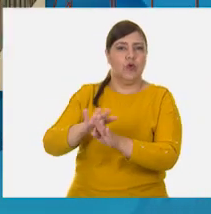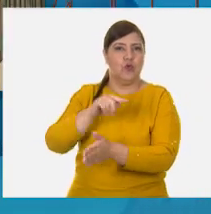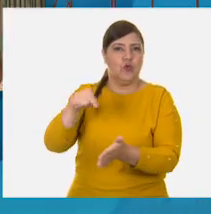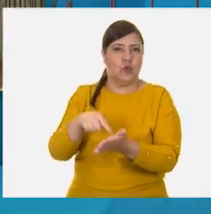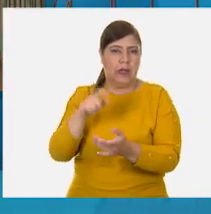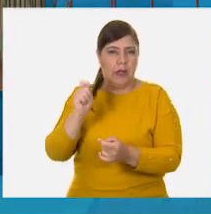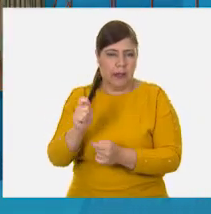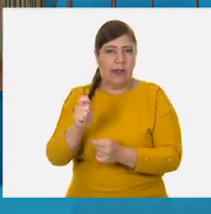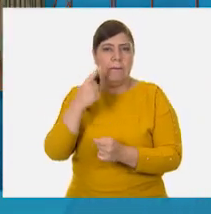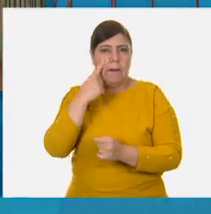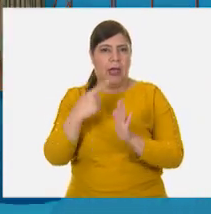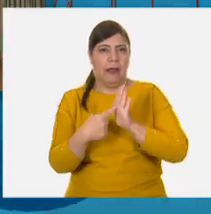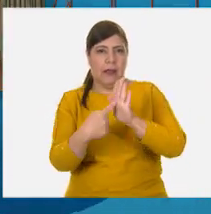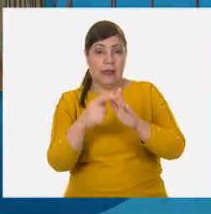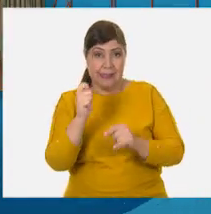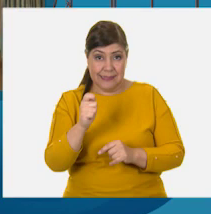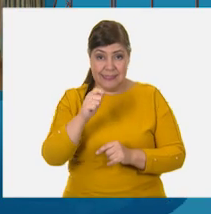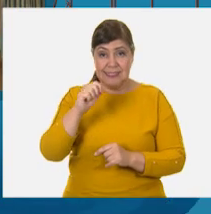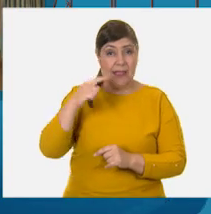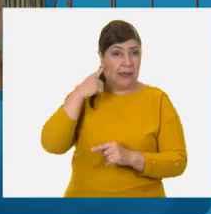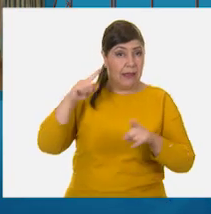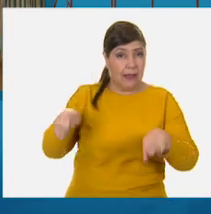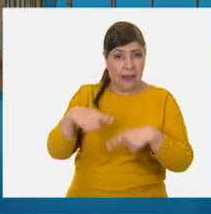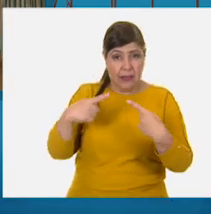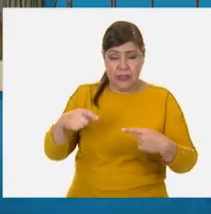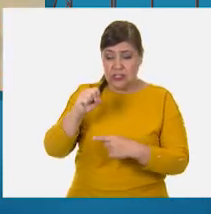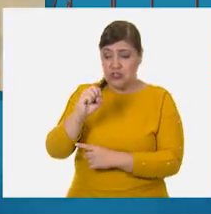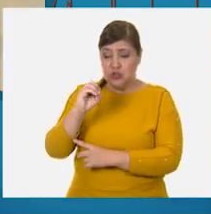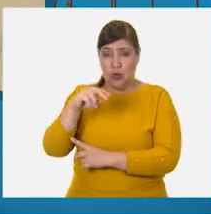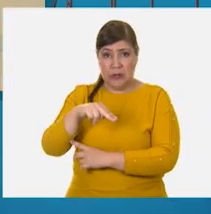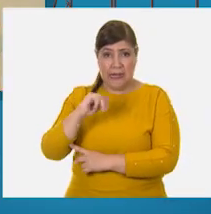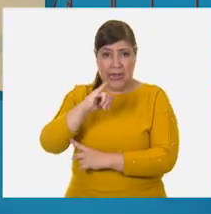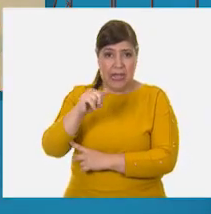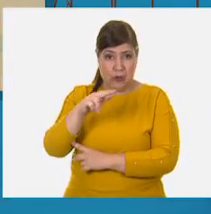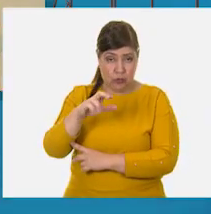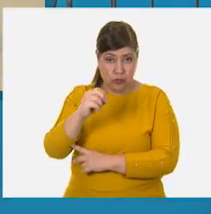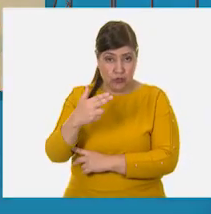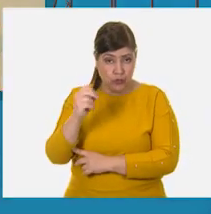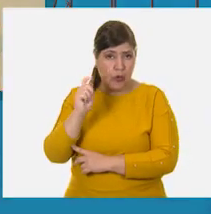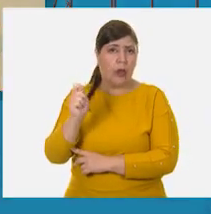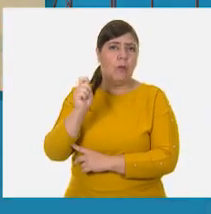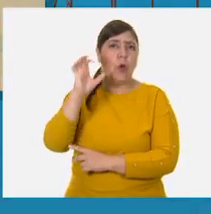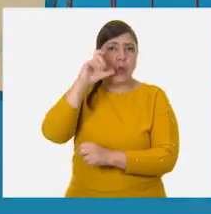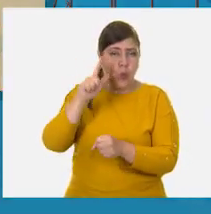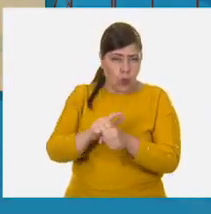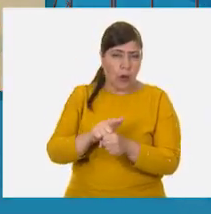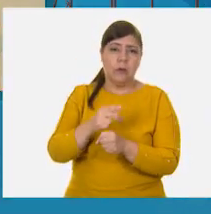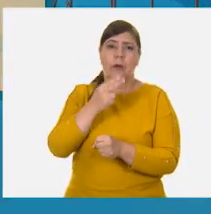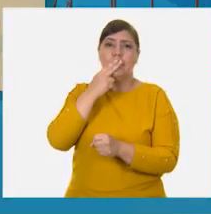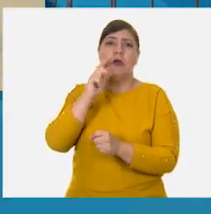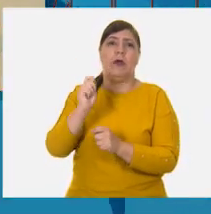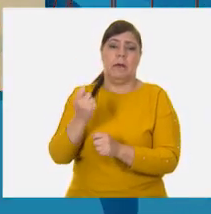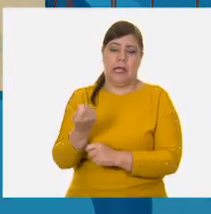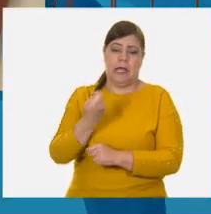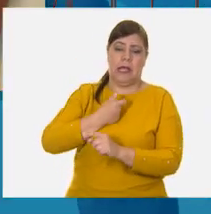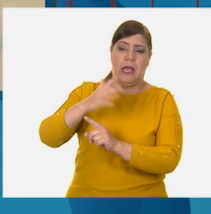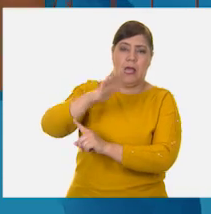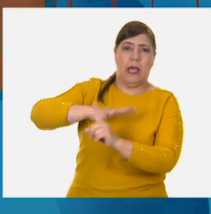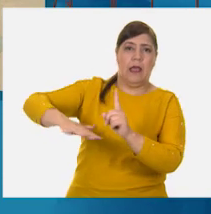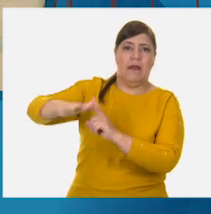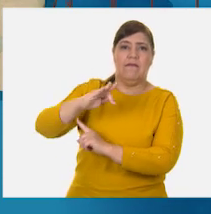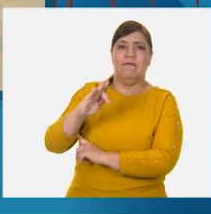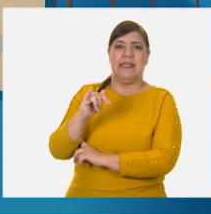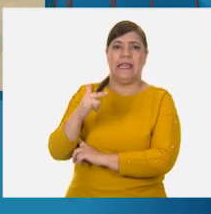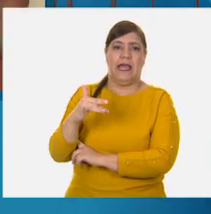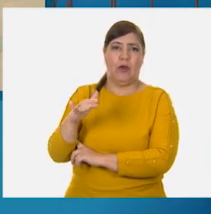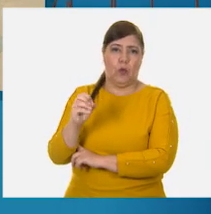día, podemos decir que el son jarocho, más allá de un género musical, es una práctica cultural que forma parte de una identidad regional llamada